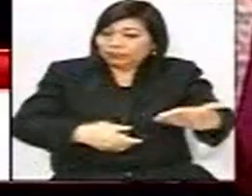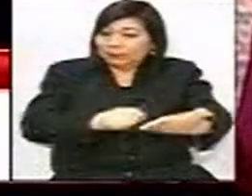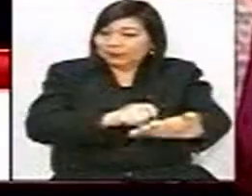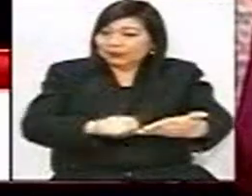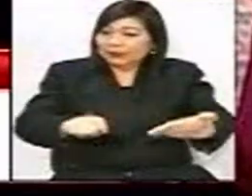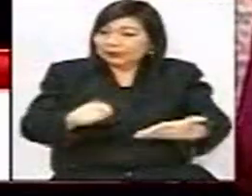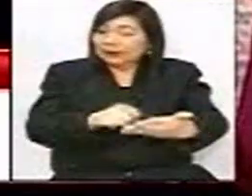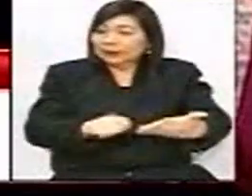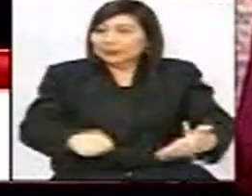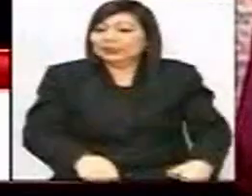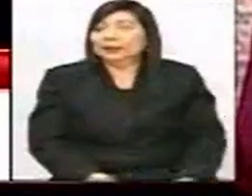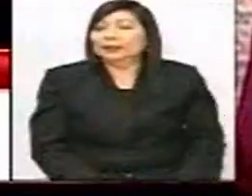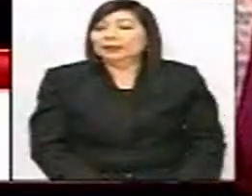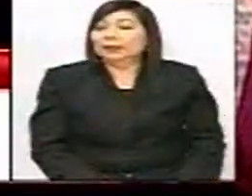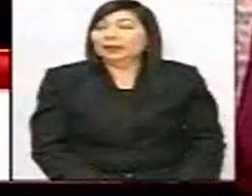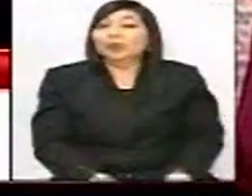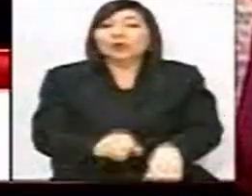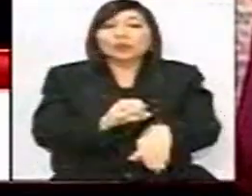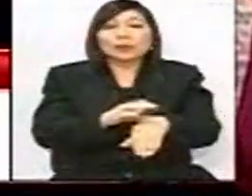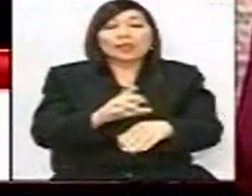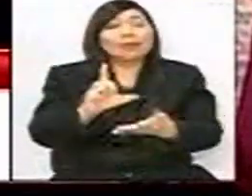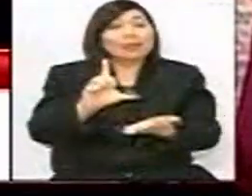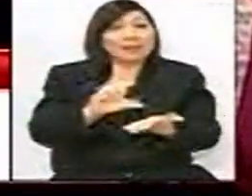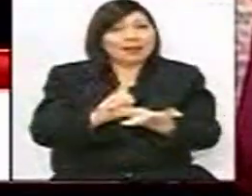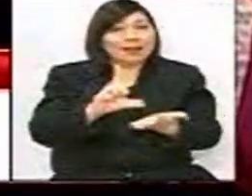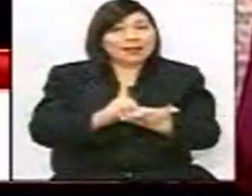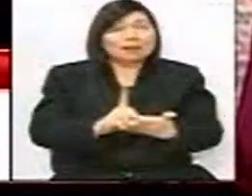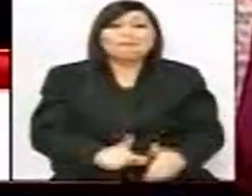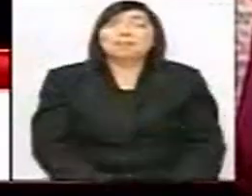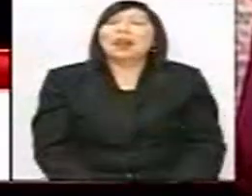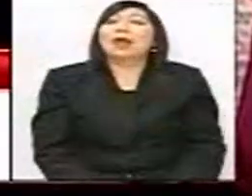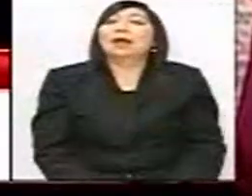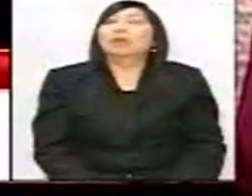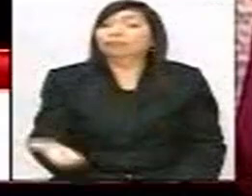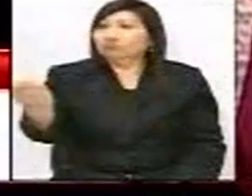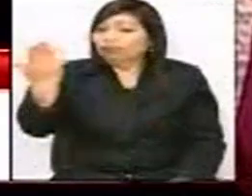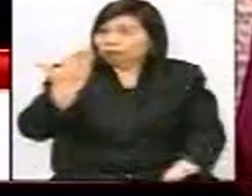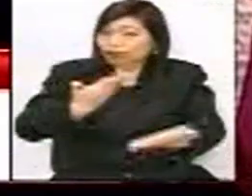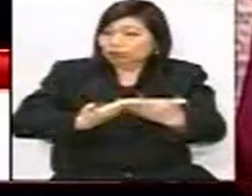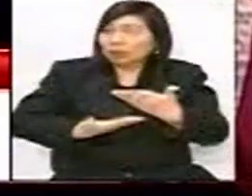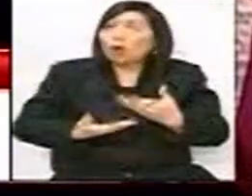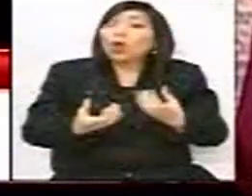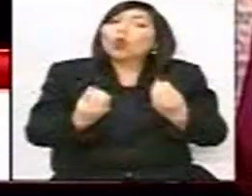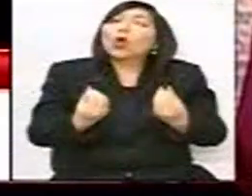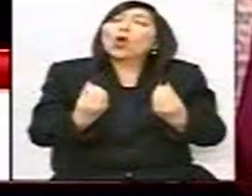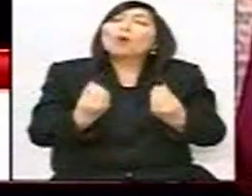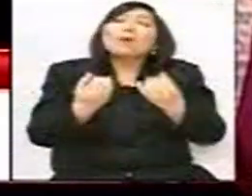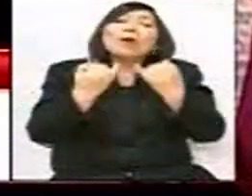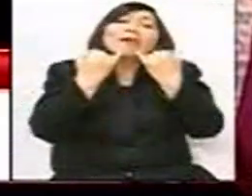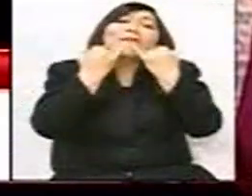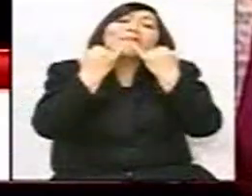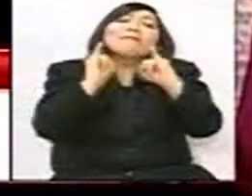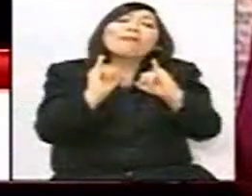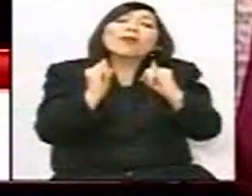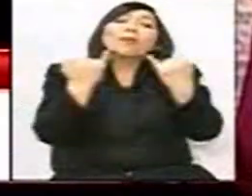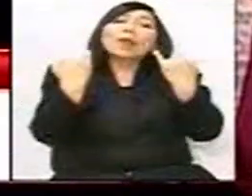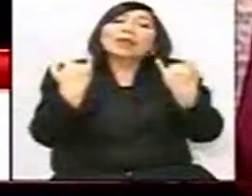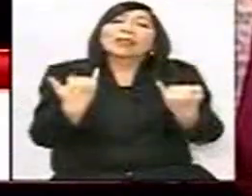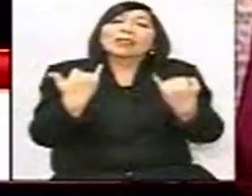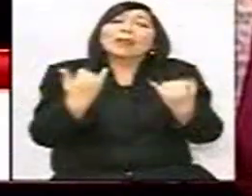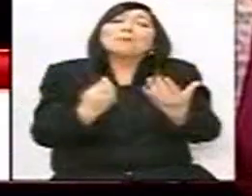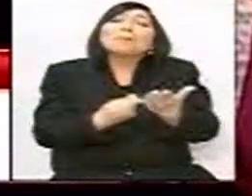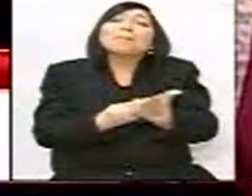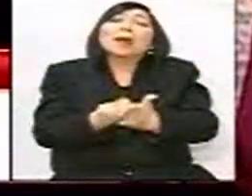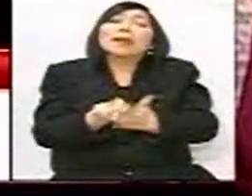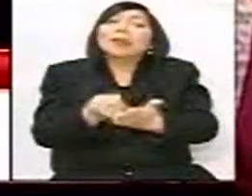señor presidente, del Consejo Metropolitano, que nos transfieran ¿cómo es que se informa de estos